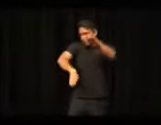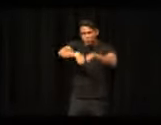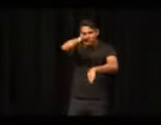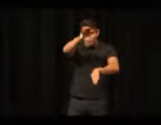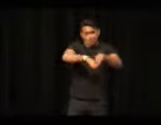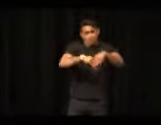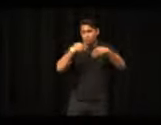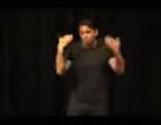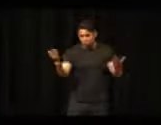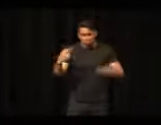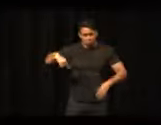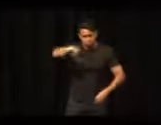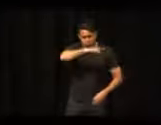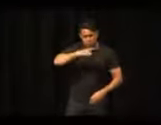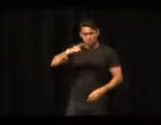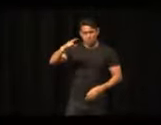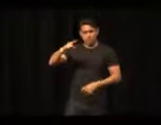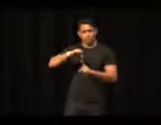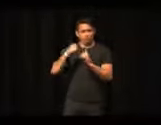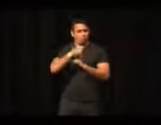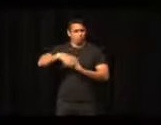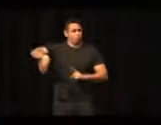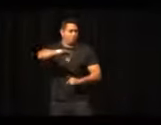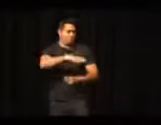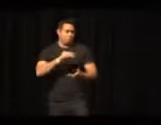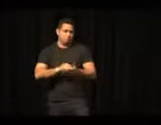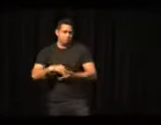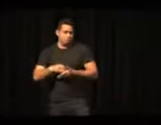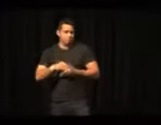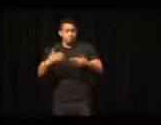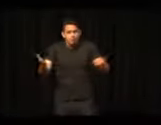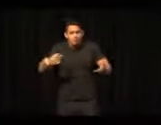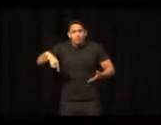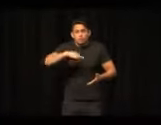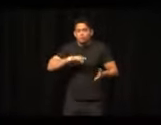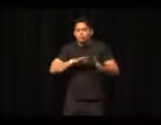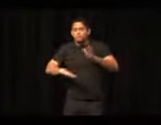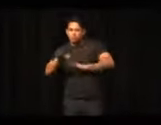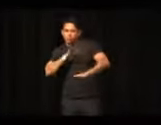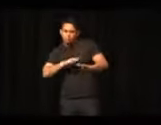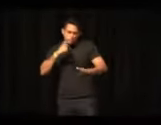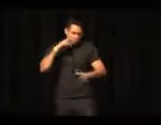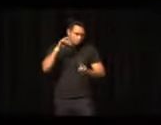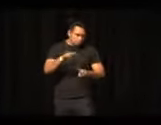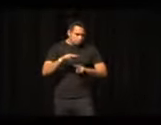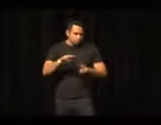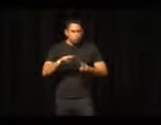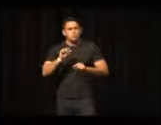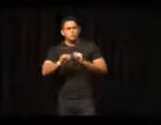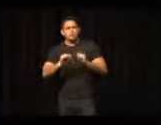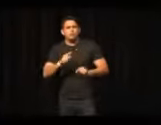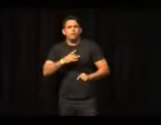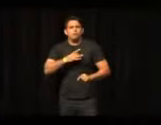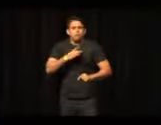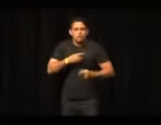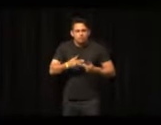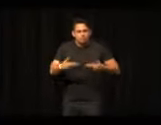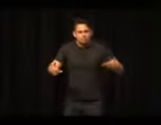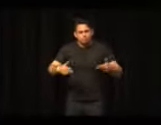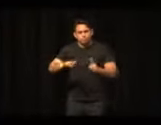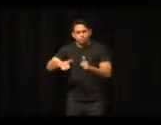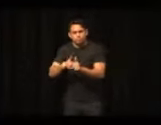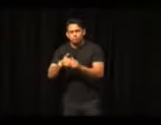desigualdades y difíciles en nuestra sociedad. Entonces me parece que tenemos que trabajar de hecho con muchísimo cuidado y seguir la ley del voluntariado, que nos ha